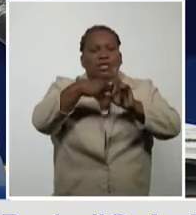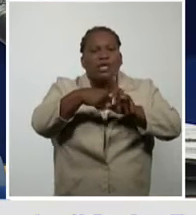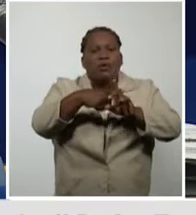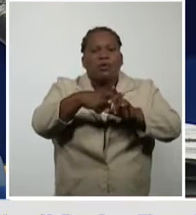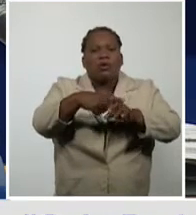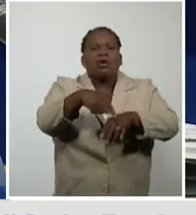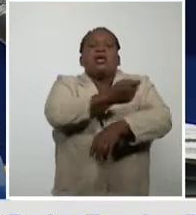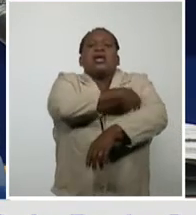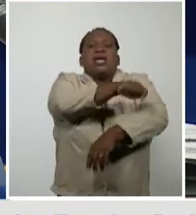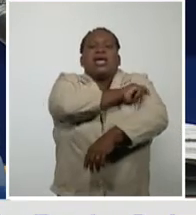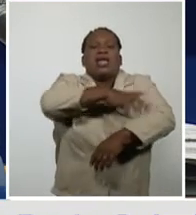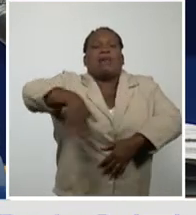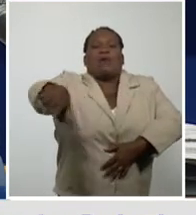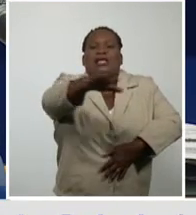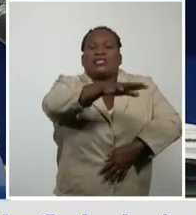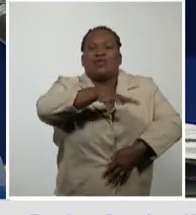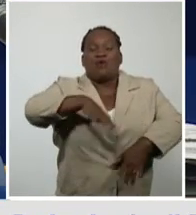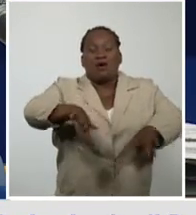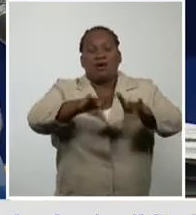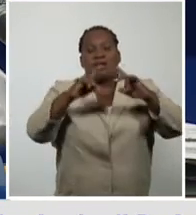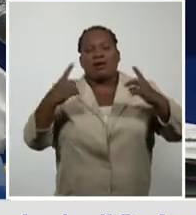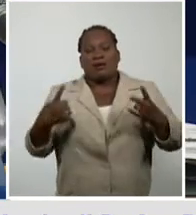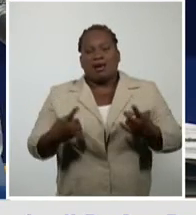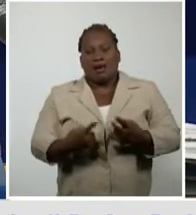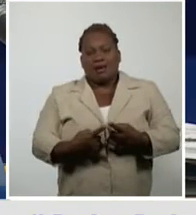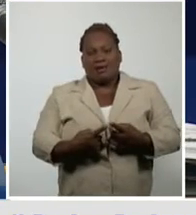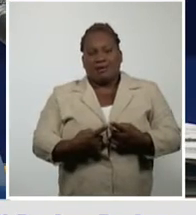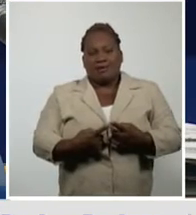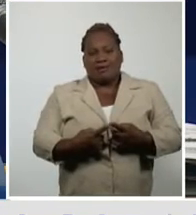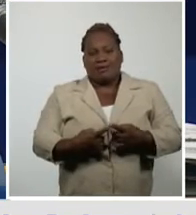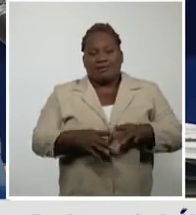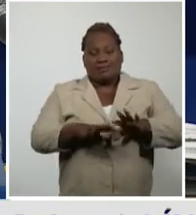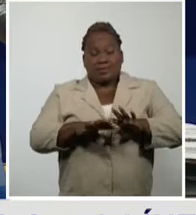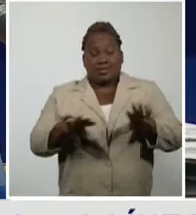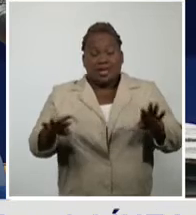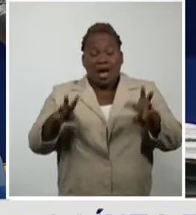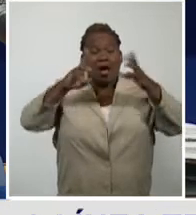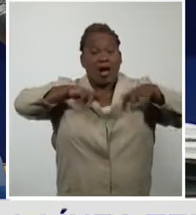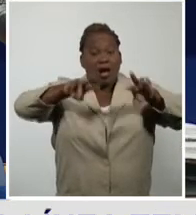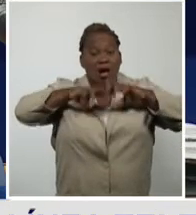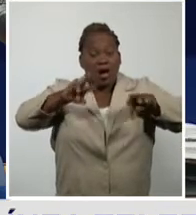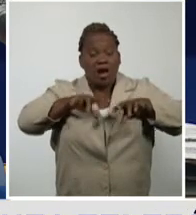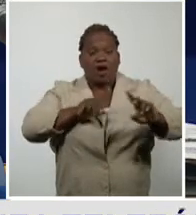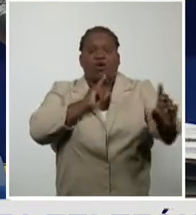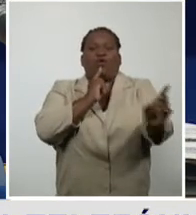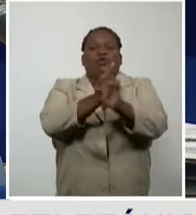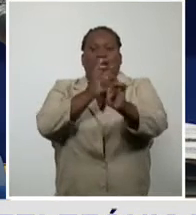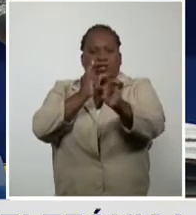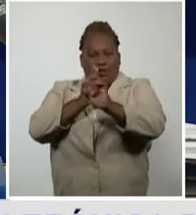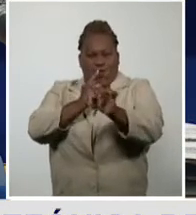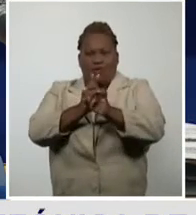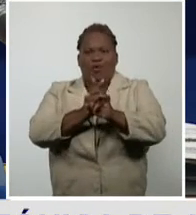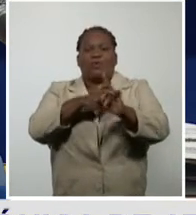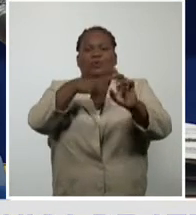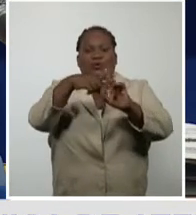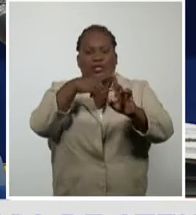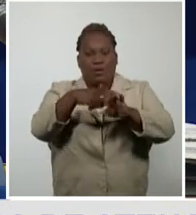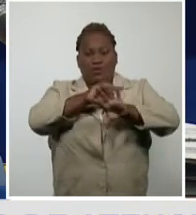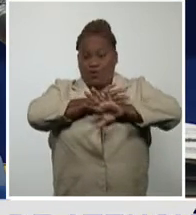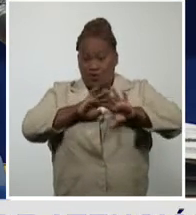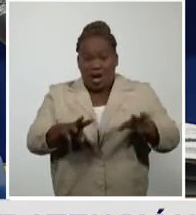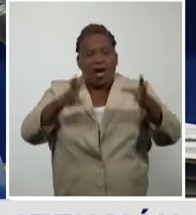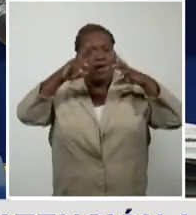general. O sea, ya estudiamos los contactos de los casos positivos, estudiamos